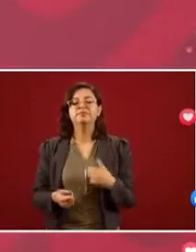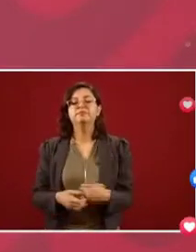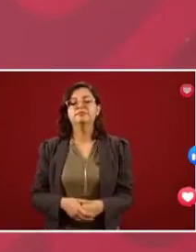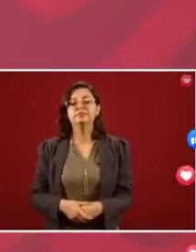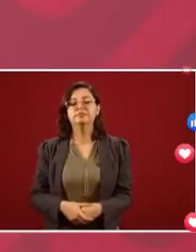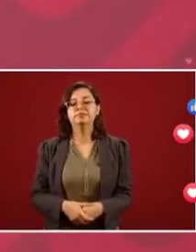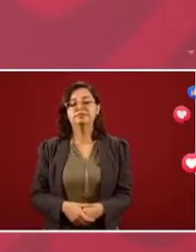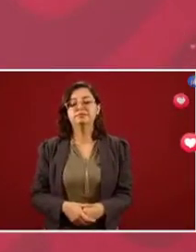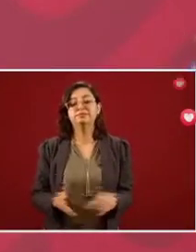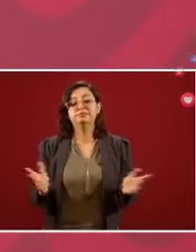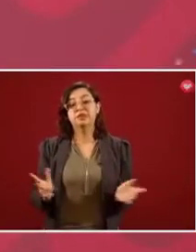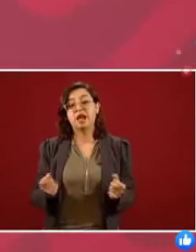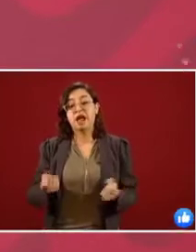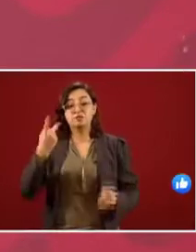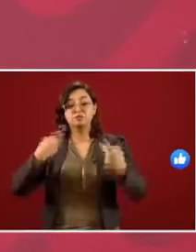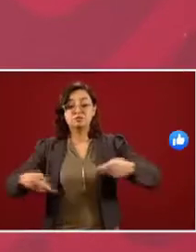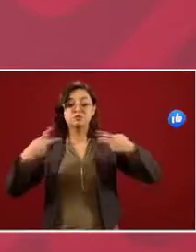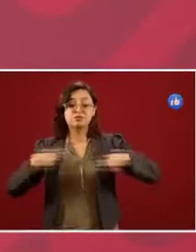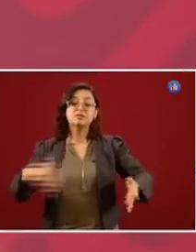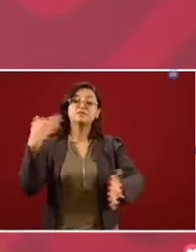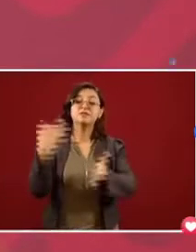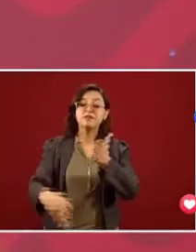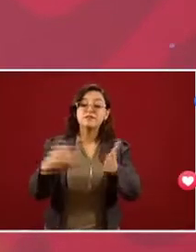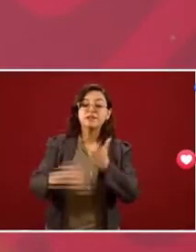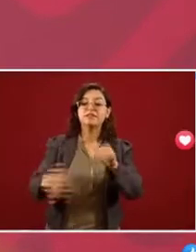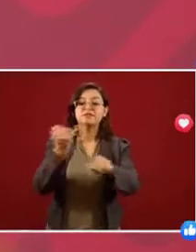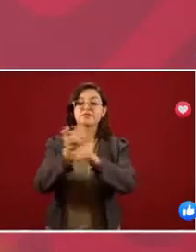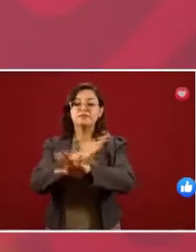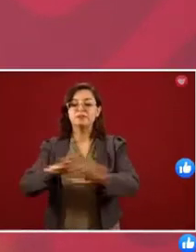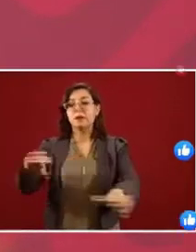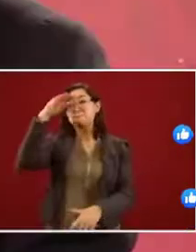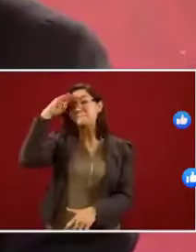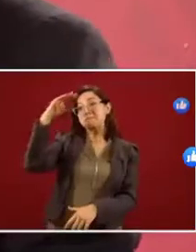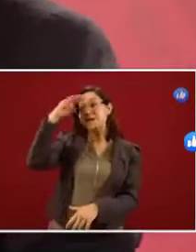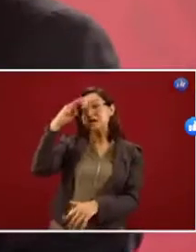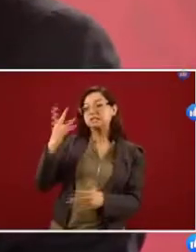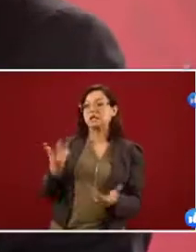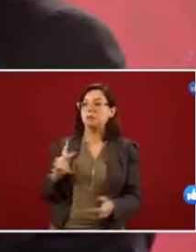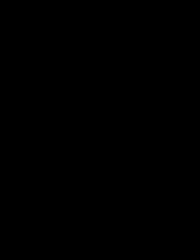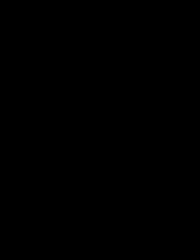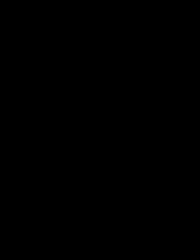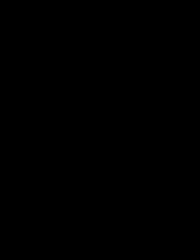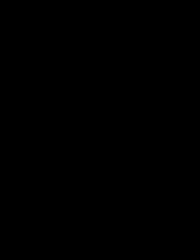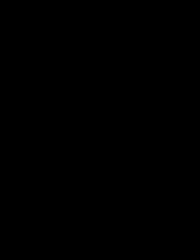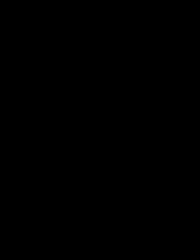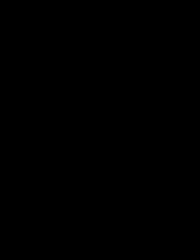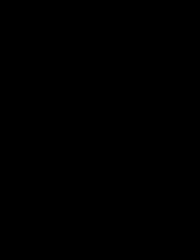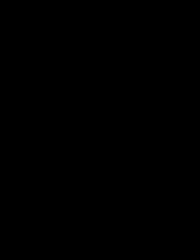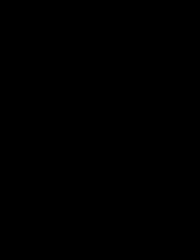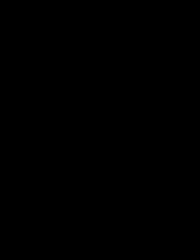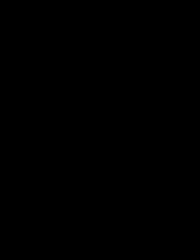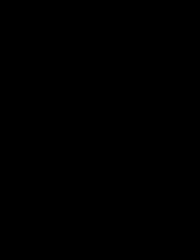por falta de información nos confunden y hay quiénes